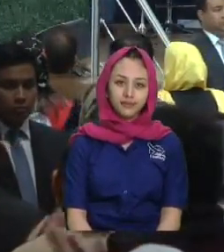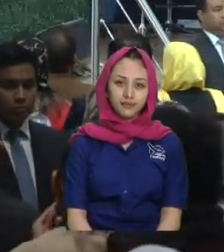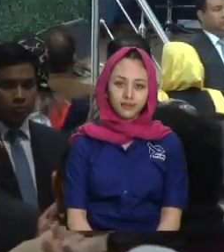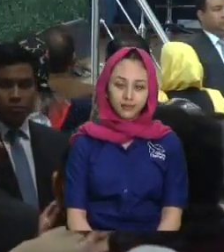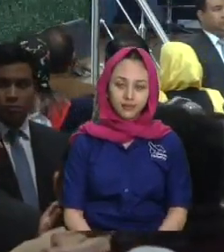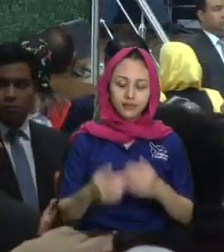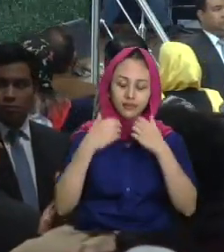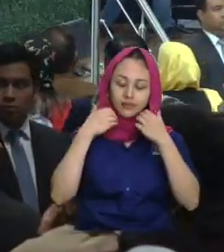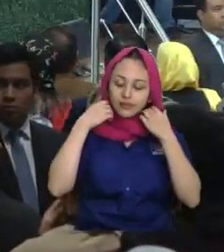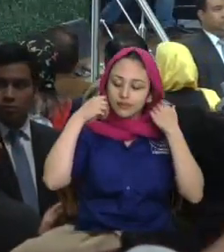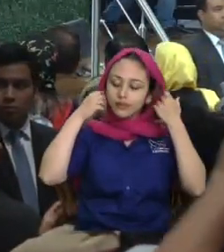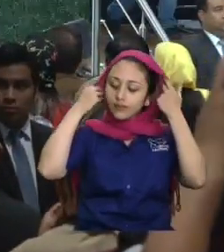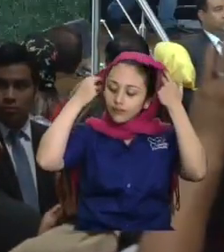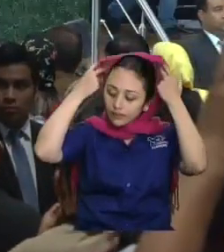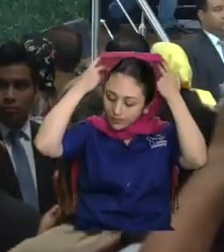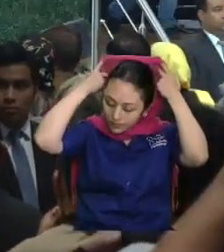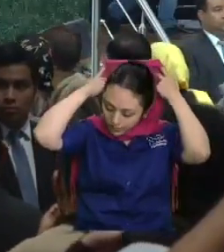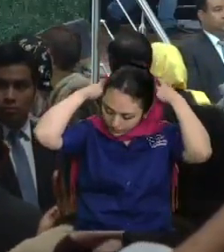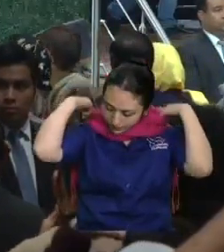Si hay alguien que quiera aceptar a Cristo,